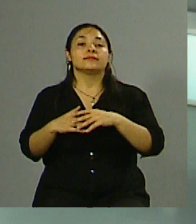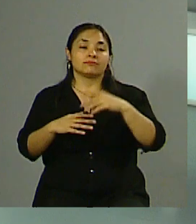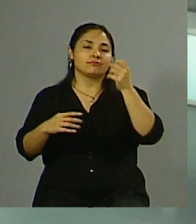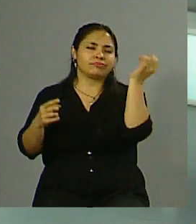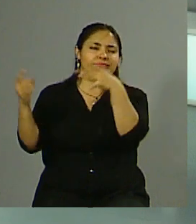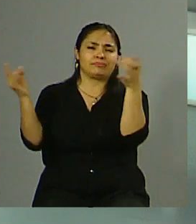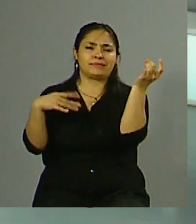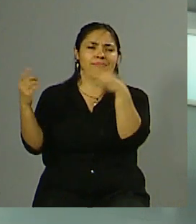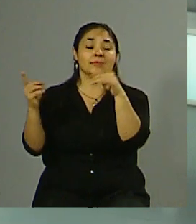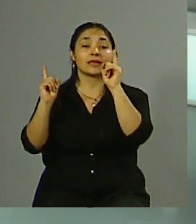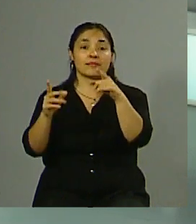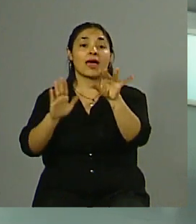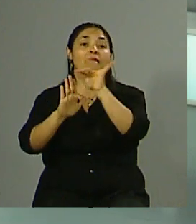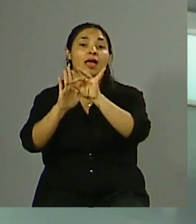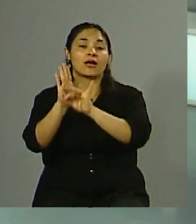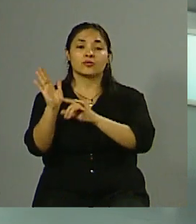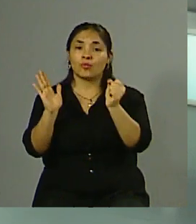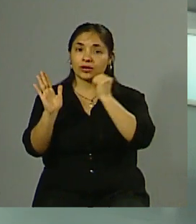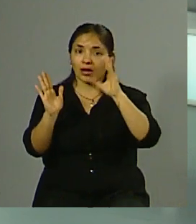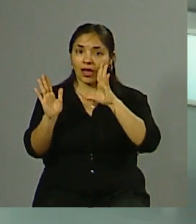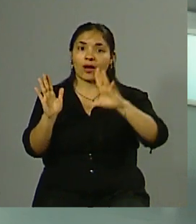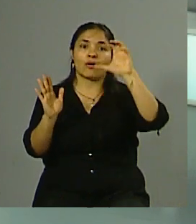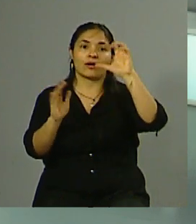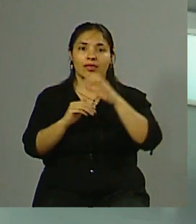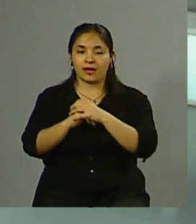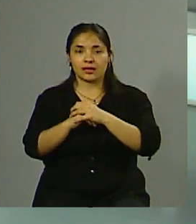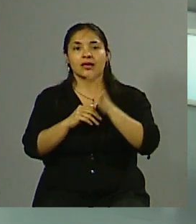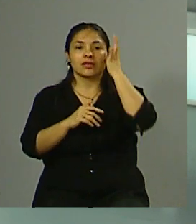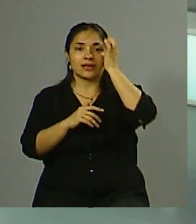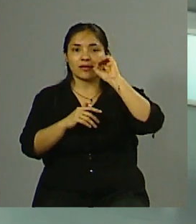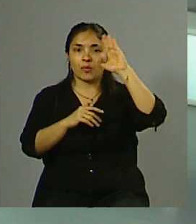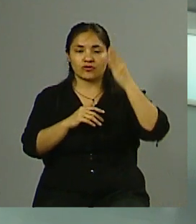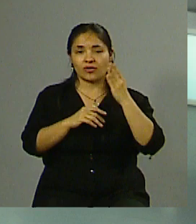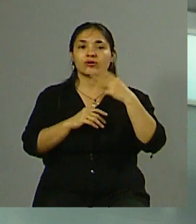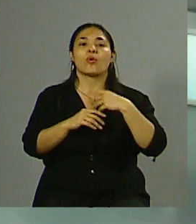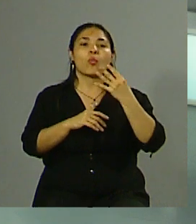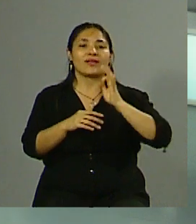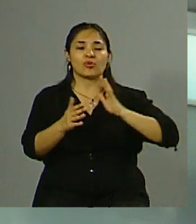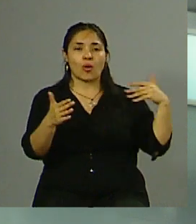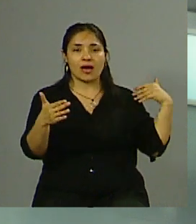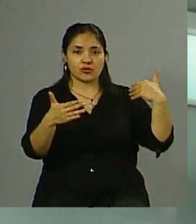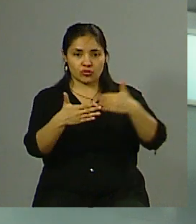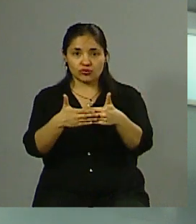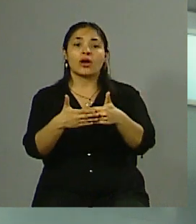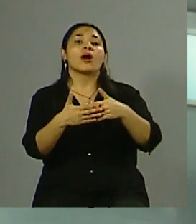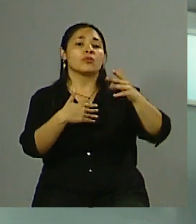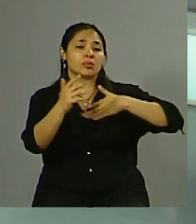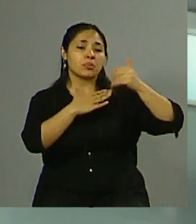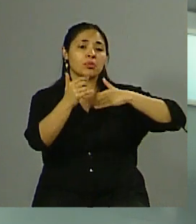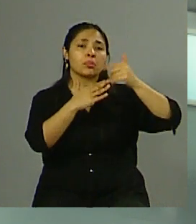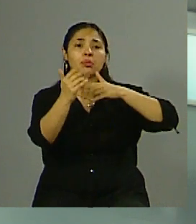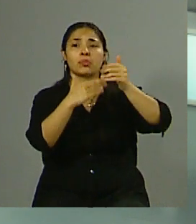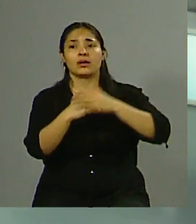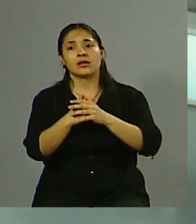también muchos datos que por ahí está bueno tomar como memoria, esto de hacer un 30% en 4 años de obra pública en Córdoba, cuando, aunque